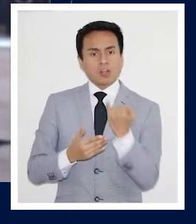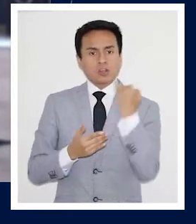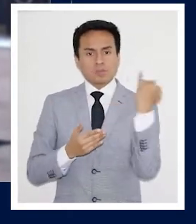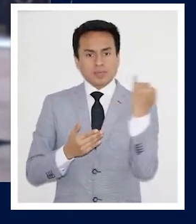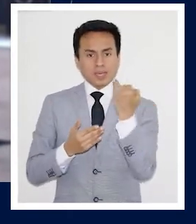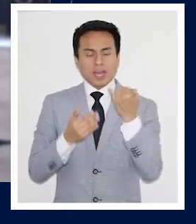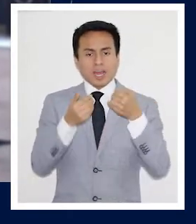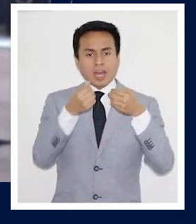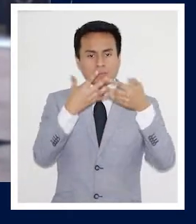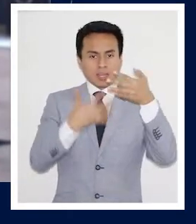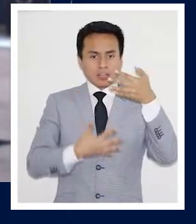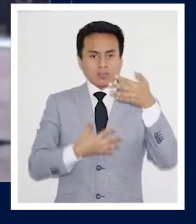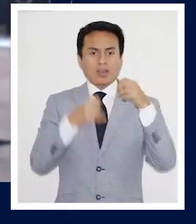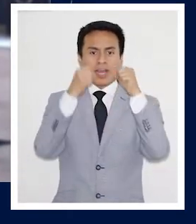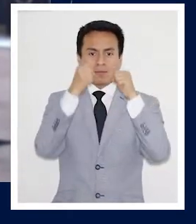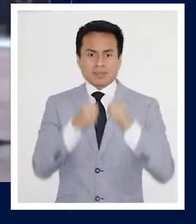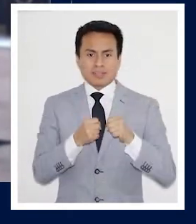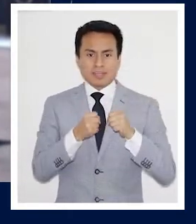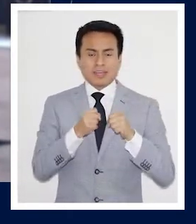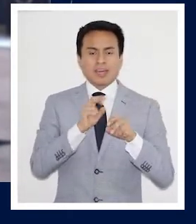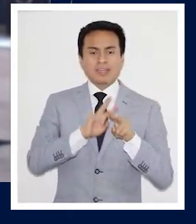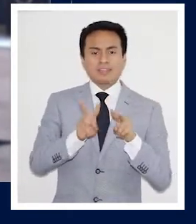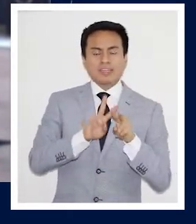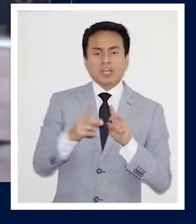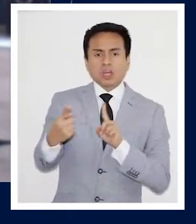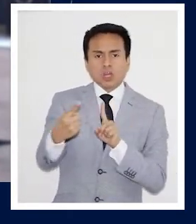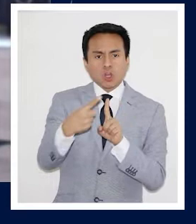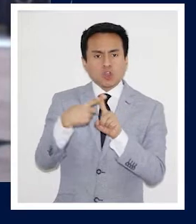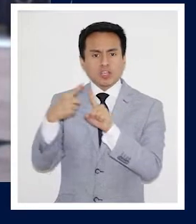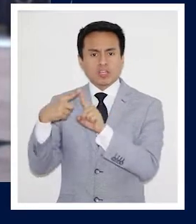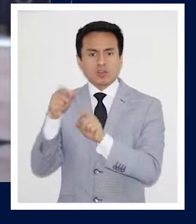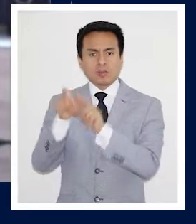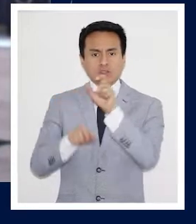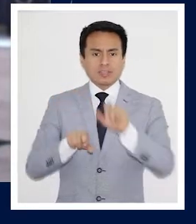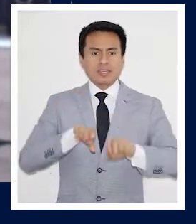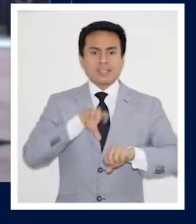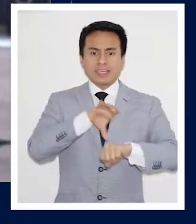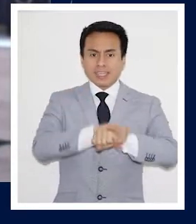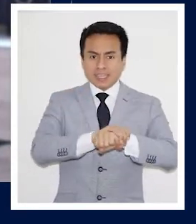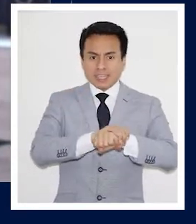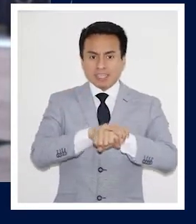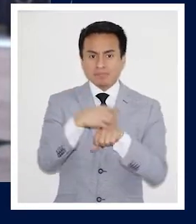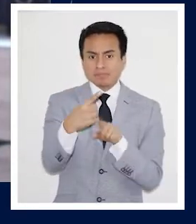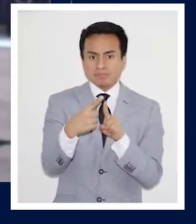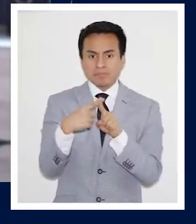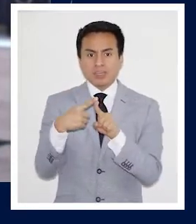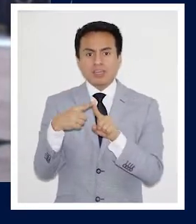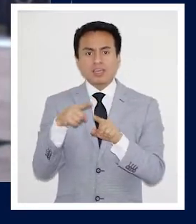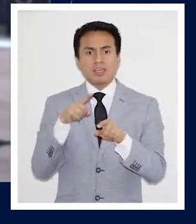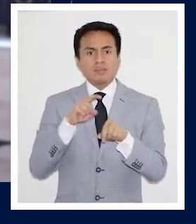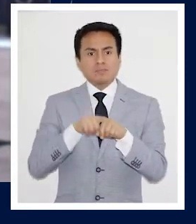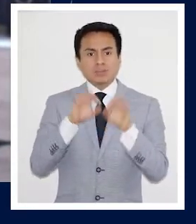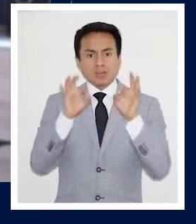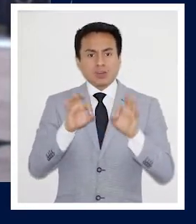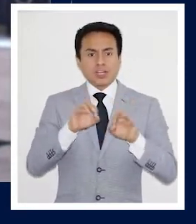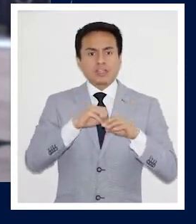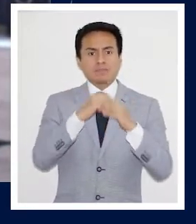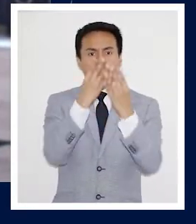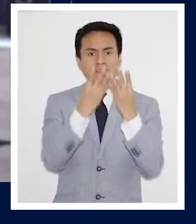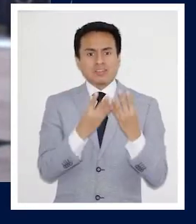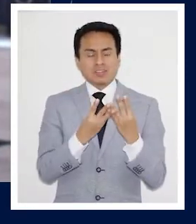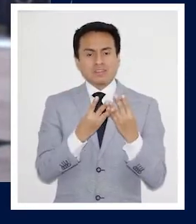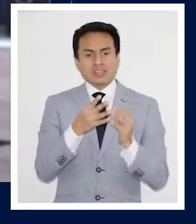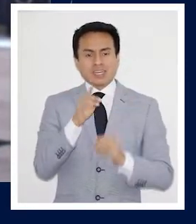plena autonomía y ampliando su capacidad para entablar contacto con personas detenidas en las primeras horas